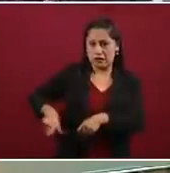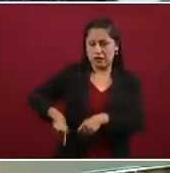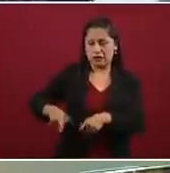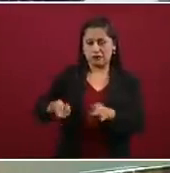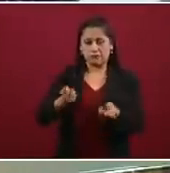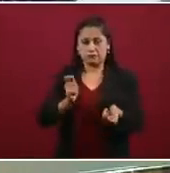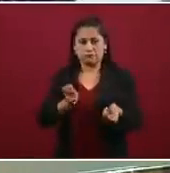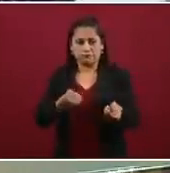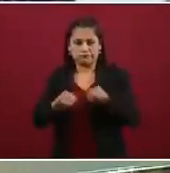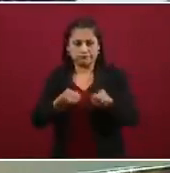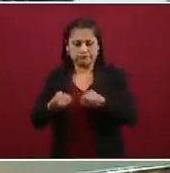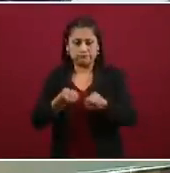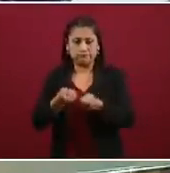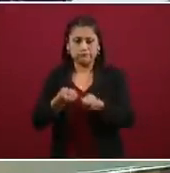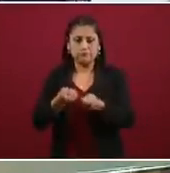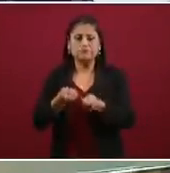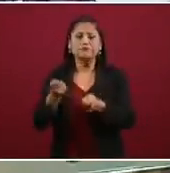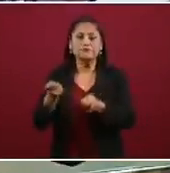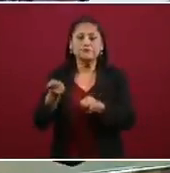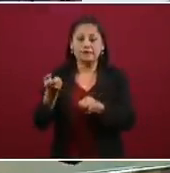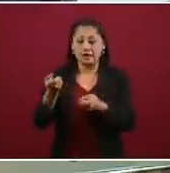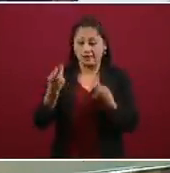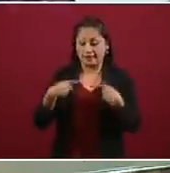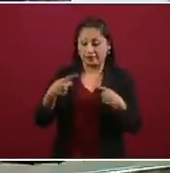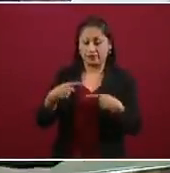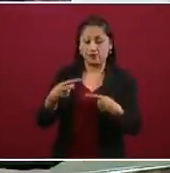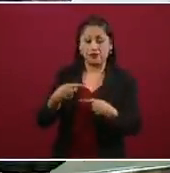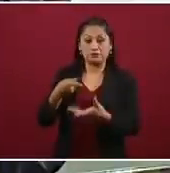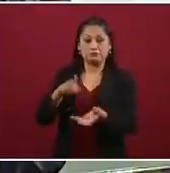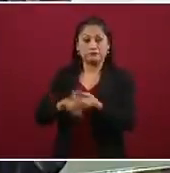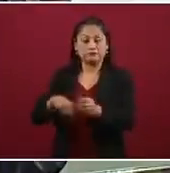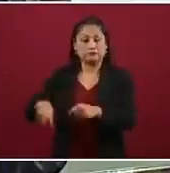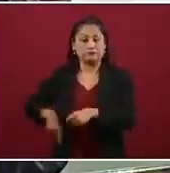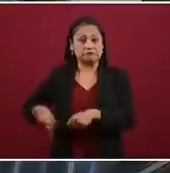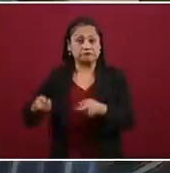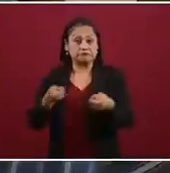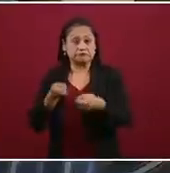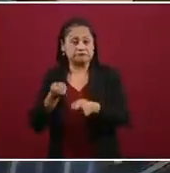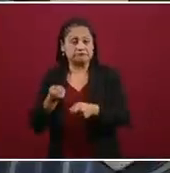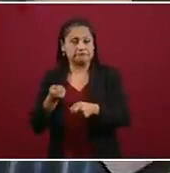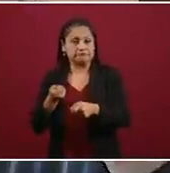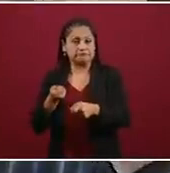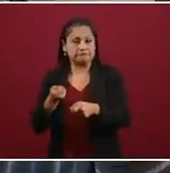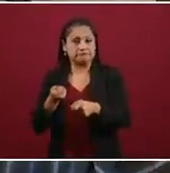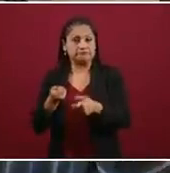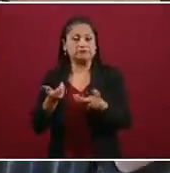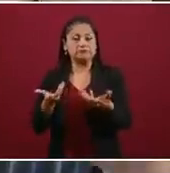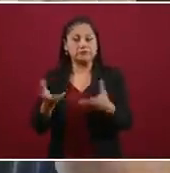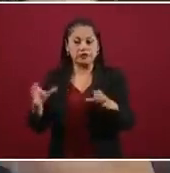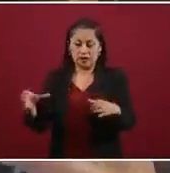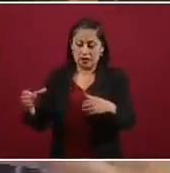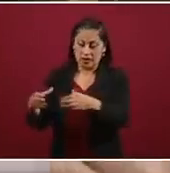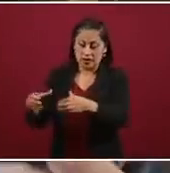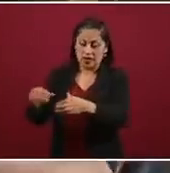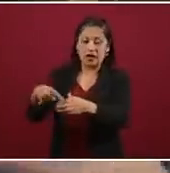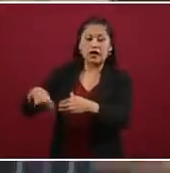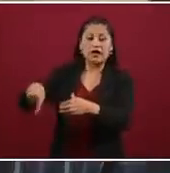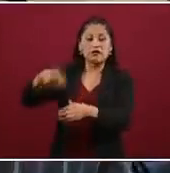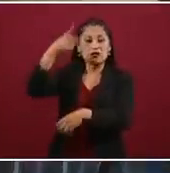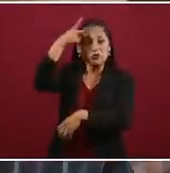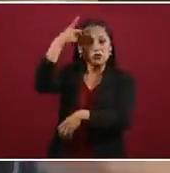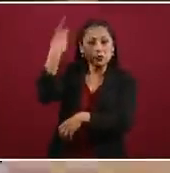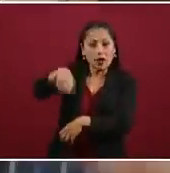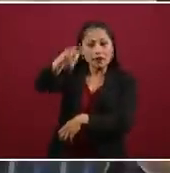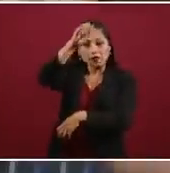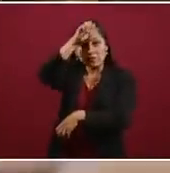étnico, cuando los defensores del gobierno, y que son los dueños de las minas, los